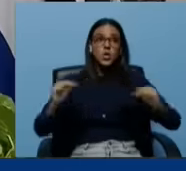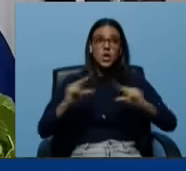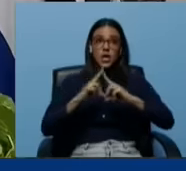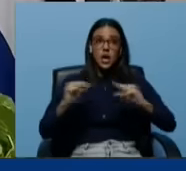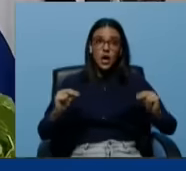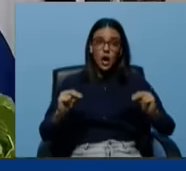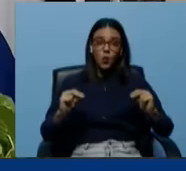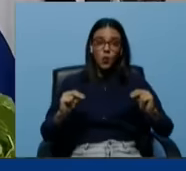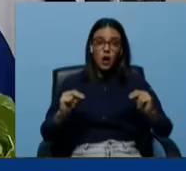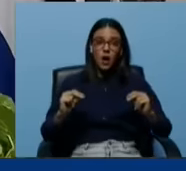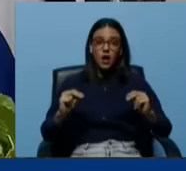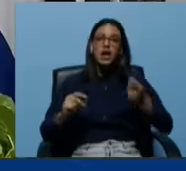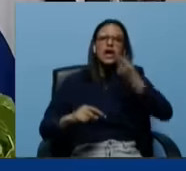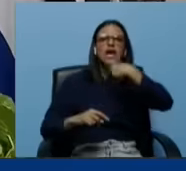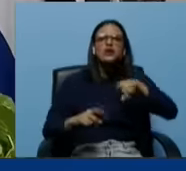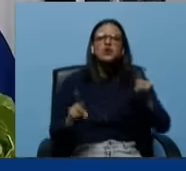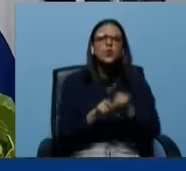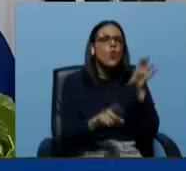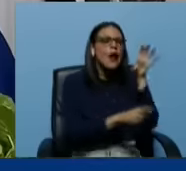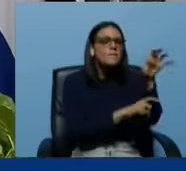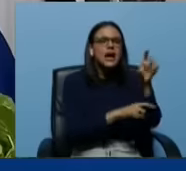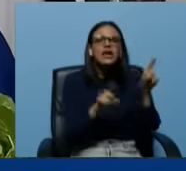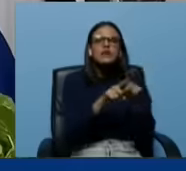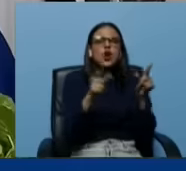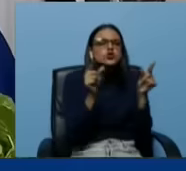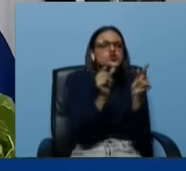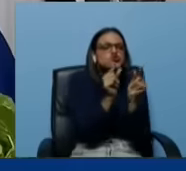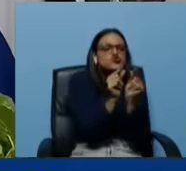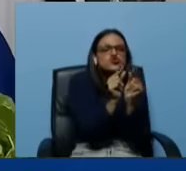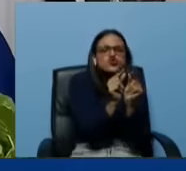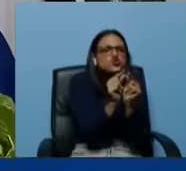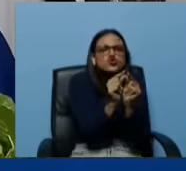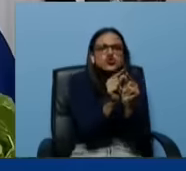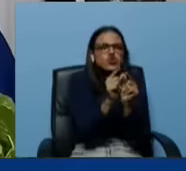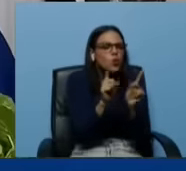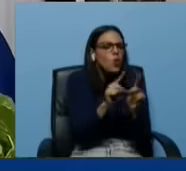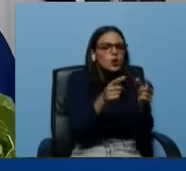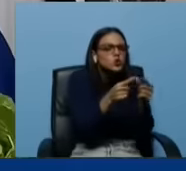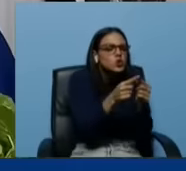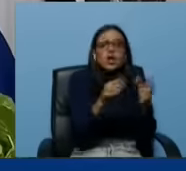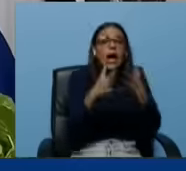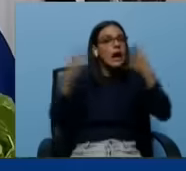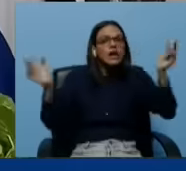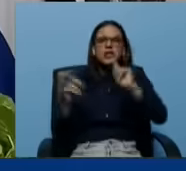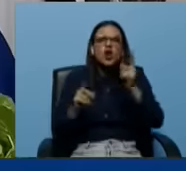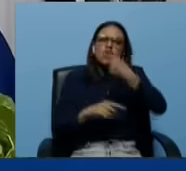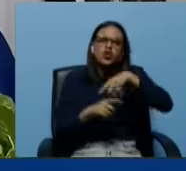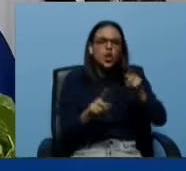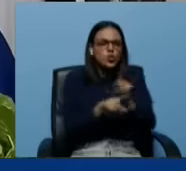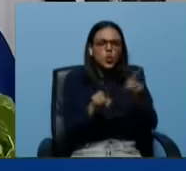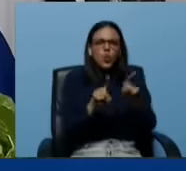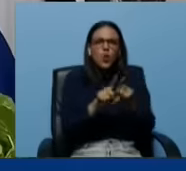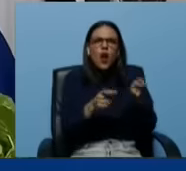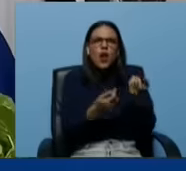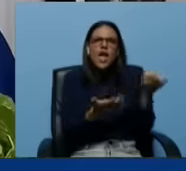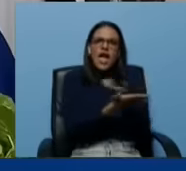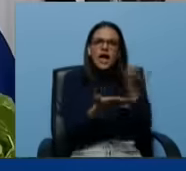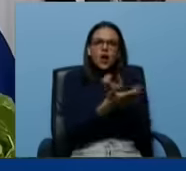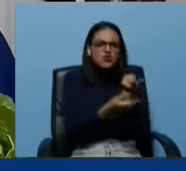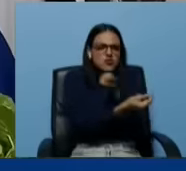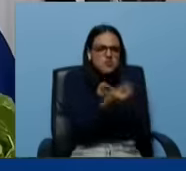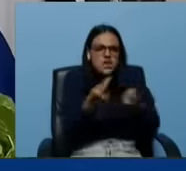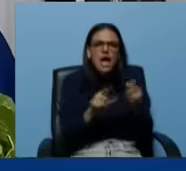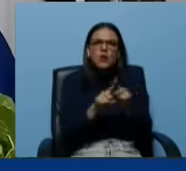Nicaragua, un país que es una migajita de tierra, con una economía bien pequeña, bien frágil,